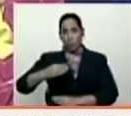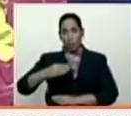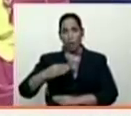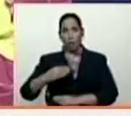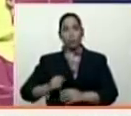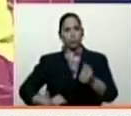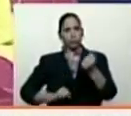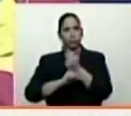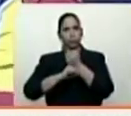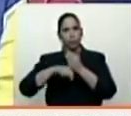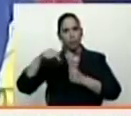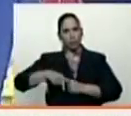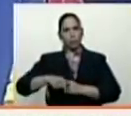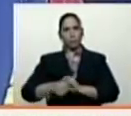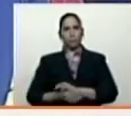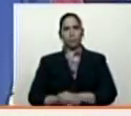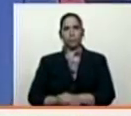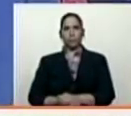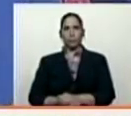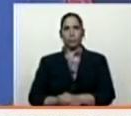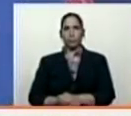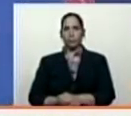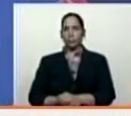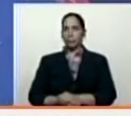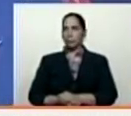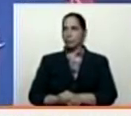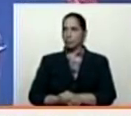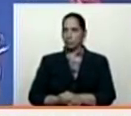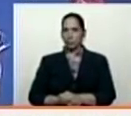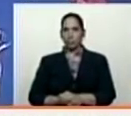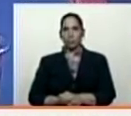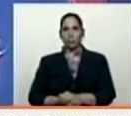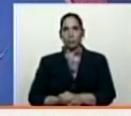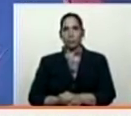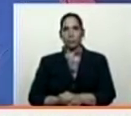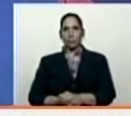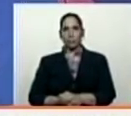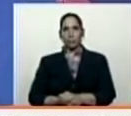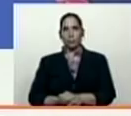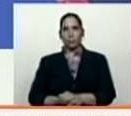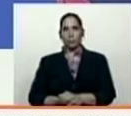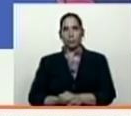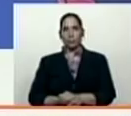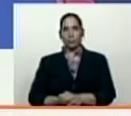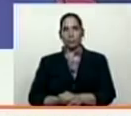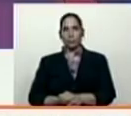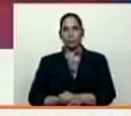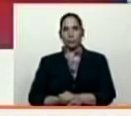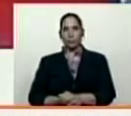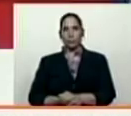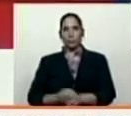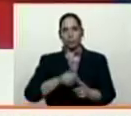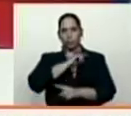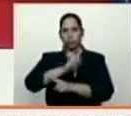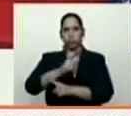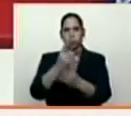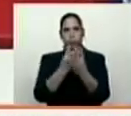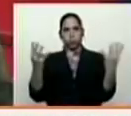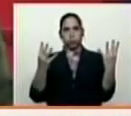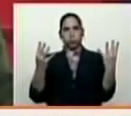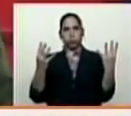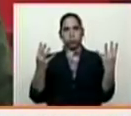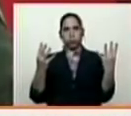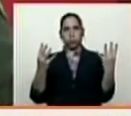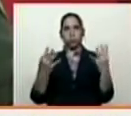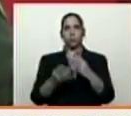presente, capitán de navío, gracias compañero, compañera, por favor, mande a discreción, que Carrizales estuvo muy